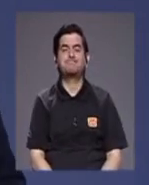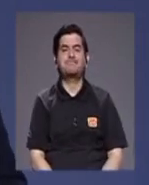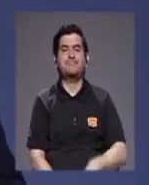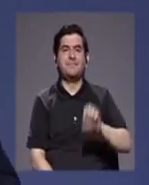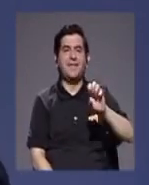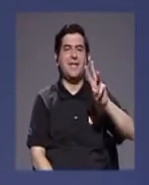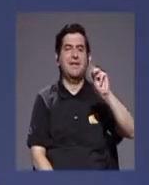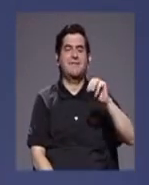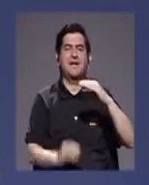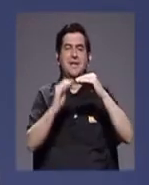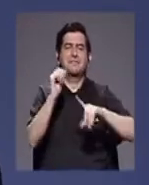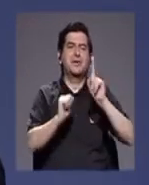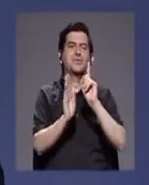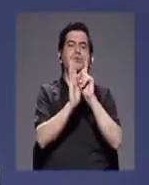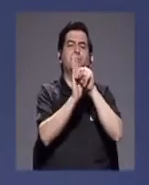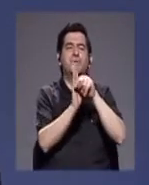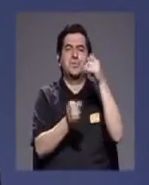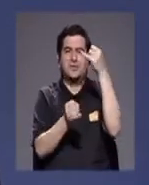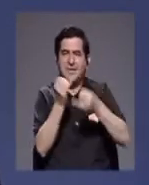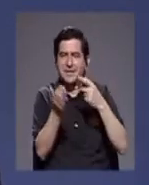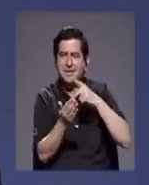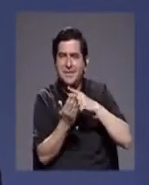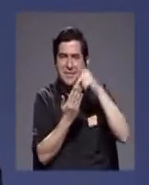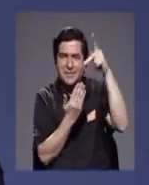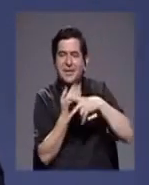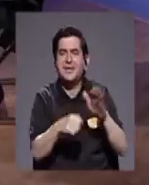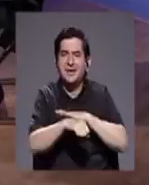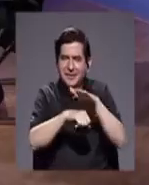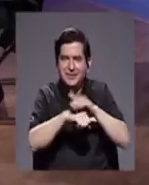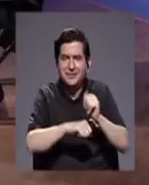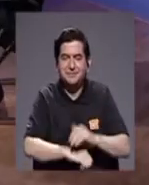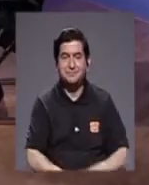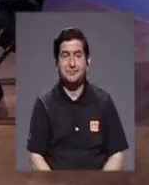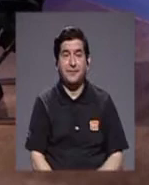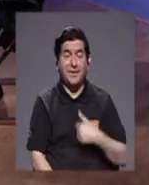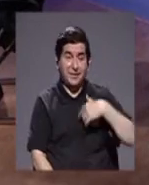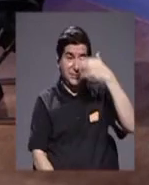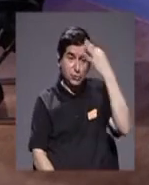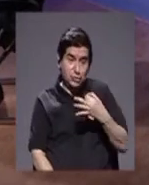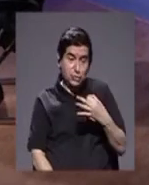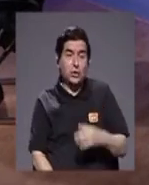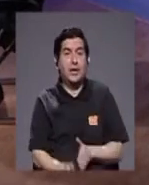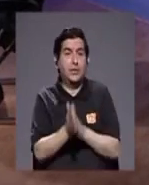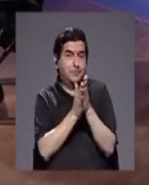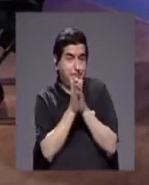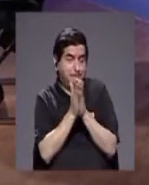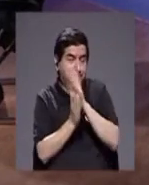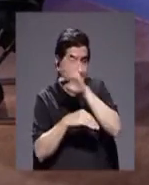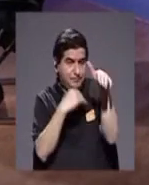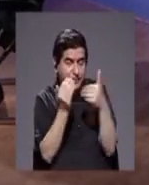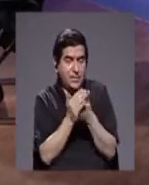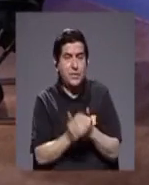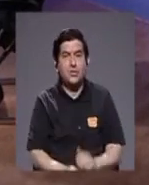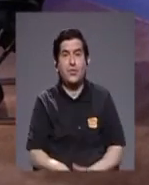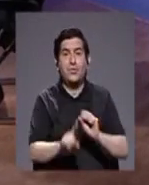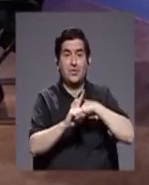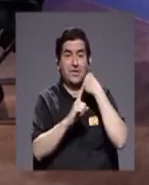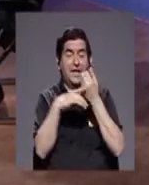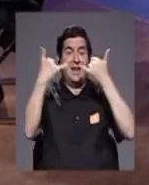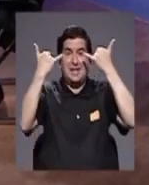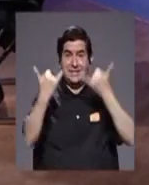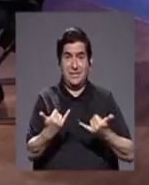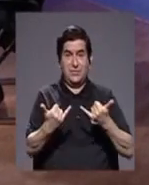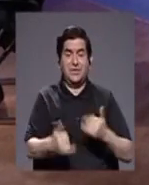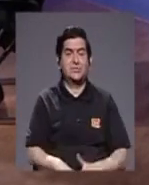de un minuto. Ciérrenos el programa, por favor. Bueno, yo creo que tenemos que aprovechar toda la disrupción que estamos